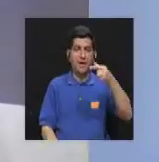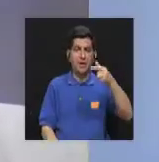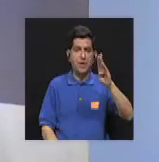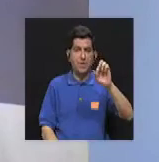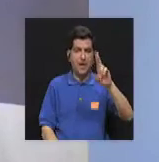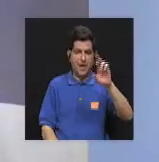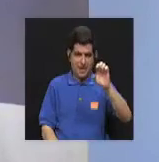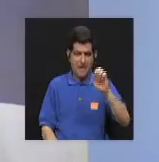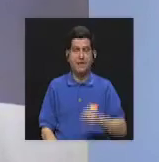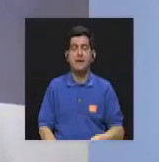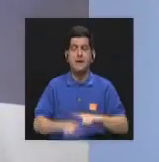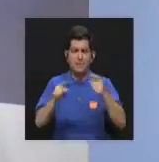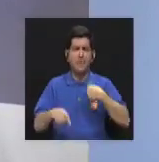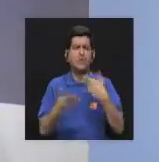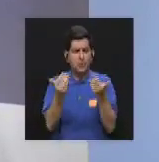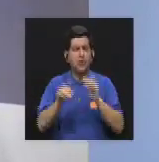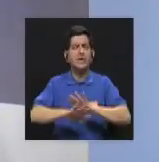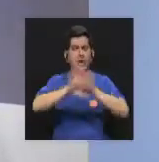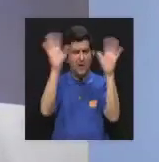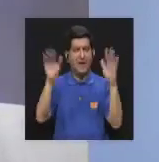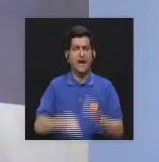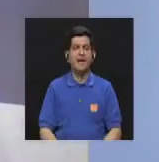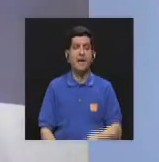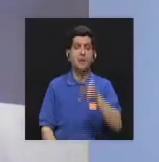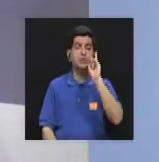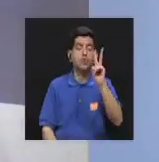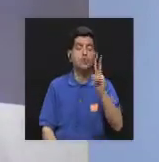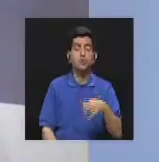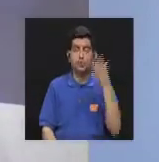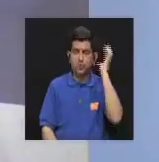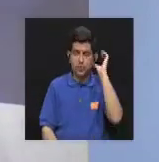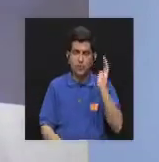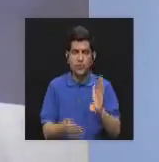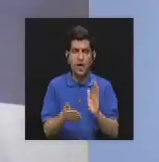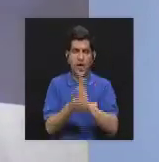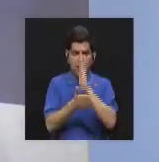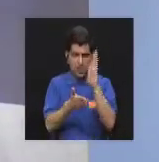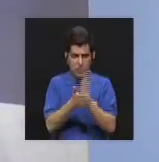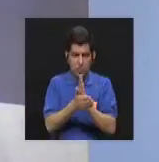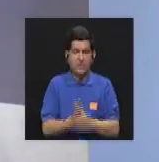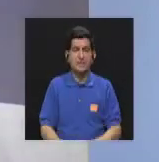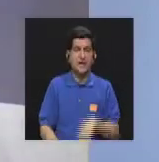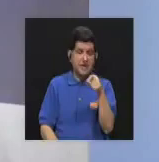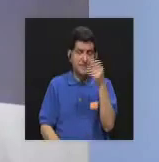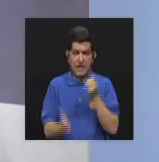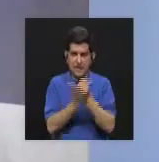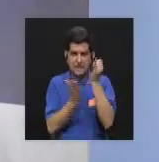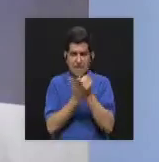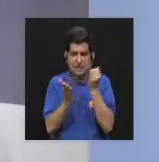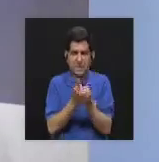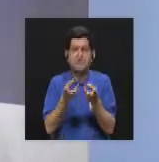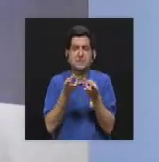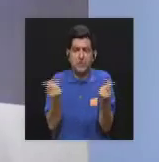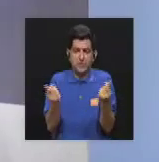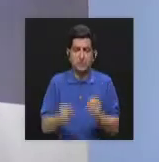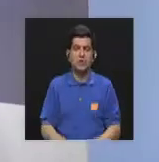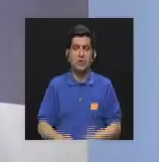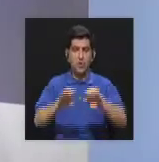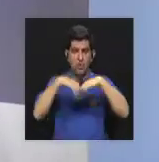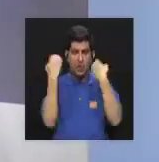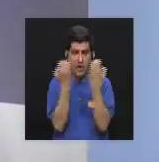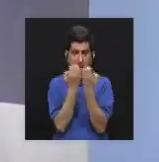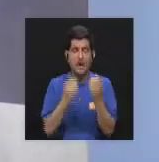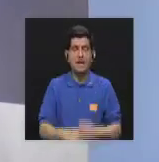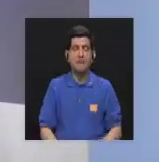sí, eso quisiera aclarar, porque en realidad son dos radiodocumentales lo que salió de esta investigación. La investigación, el equipo de